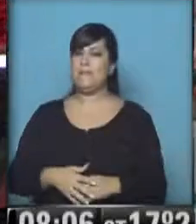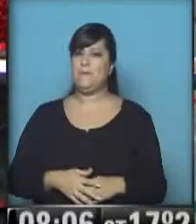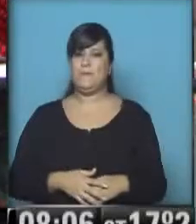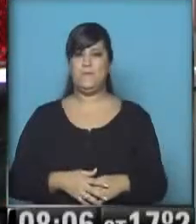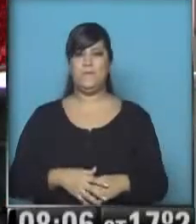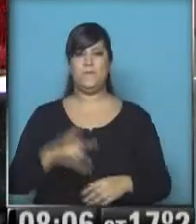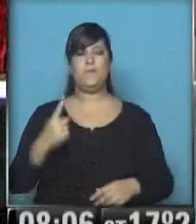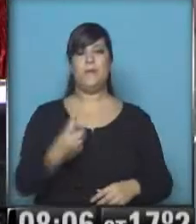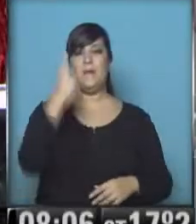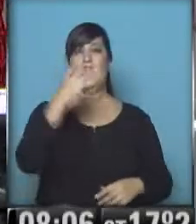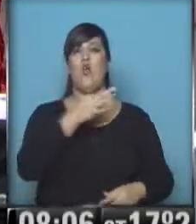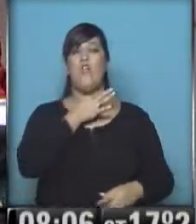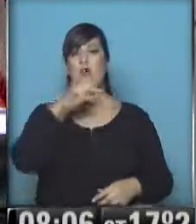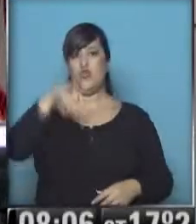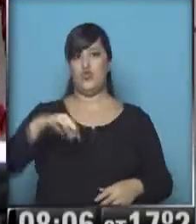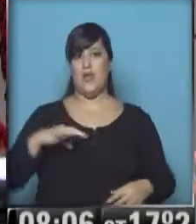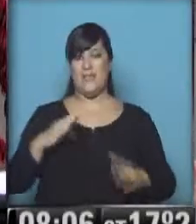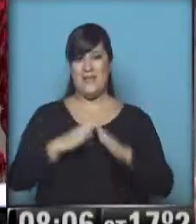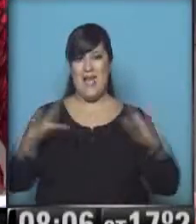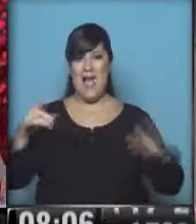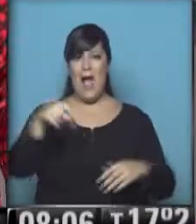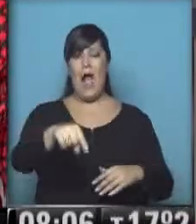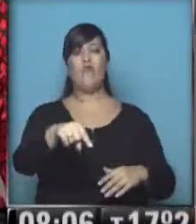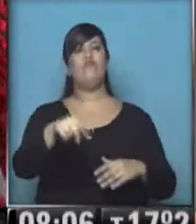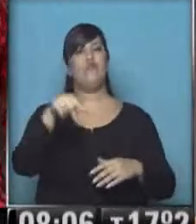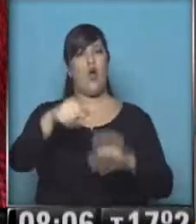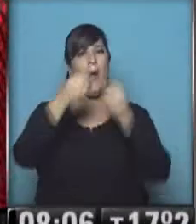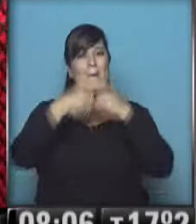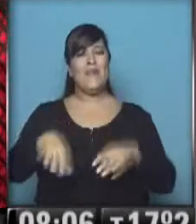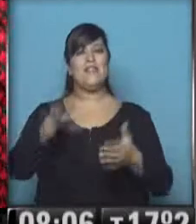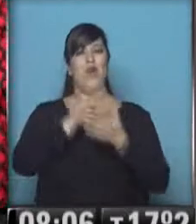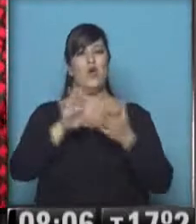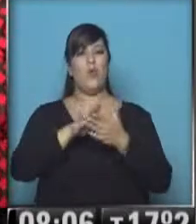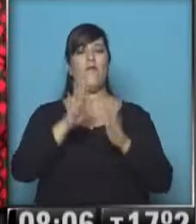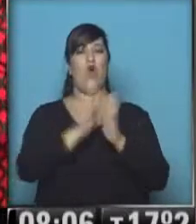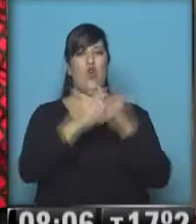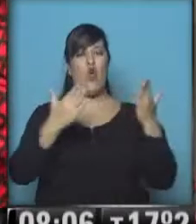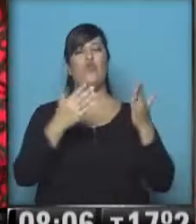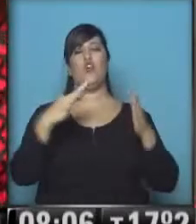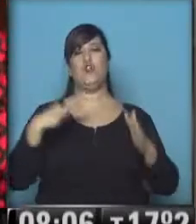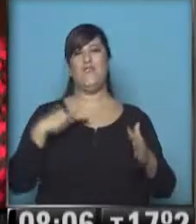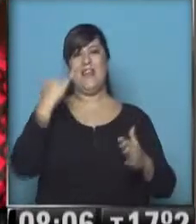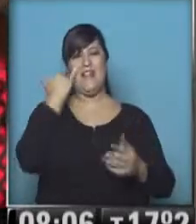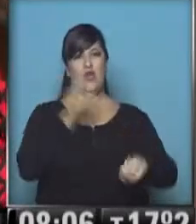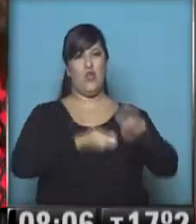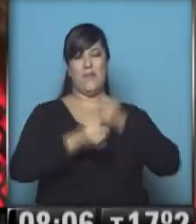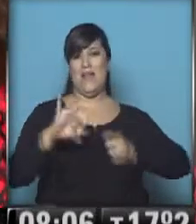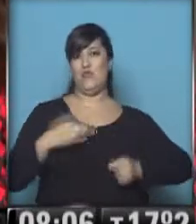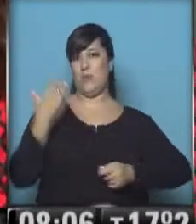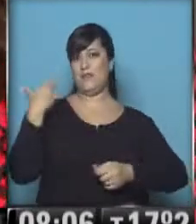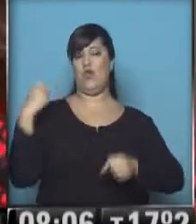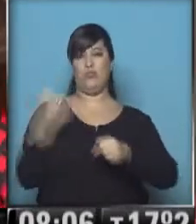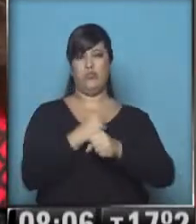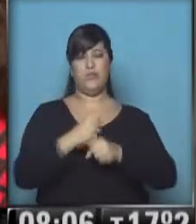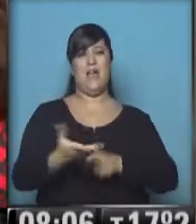el primero de agosto de este año se pone en práctica el nuevo código civil y comercial el aprobado el año pasado el día de ayer hubo un